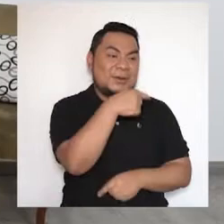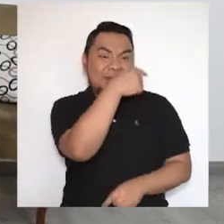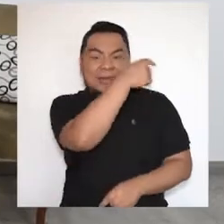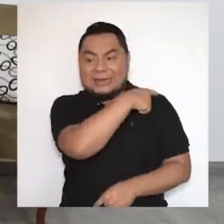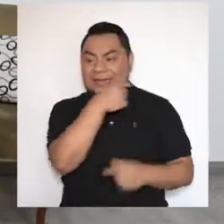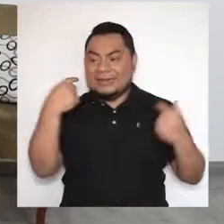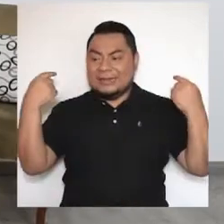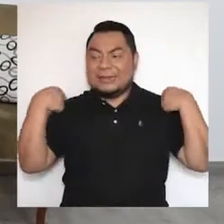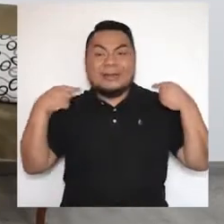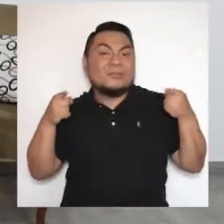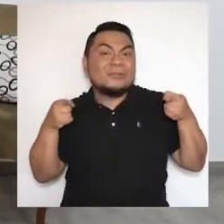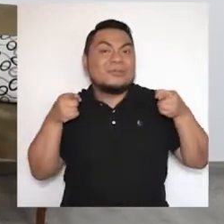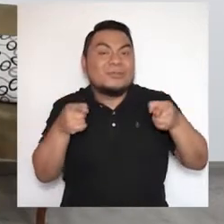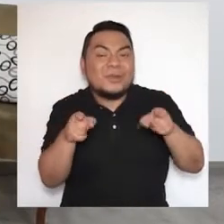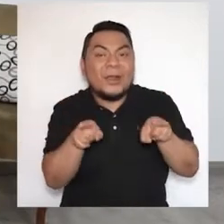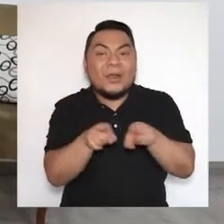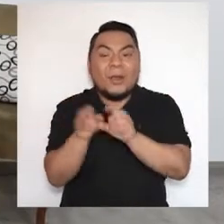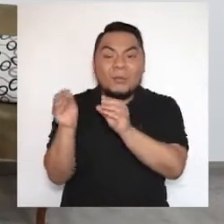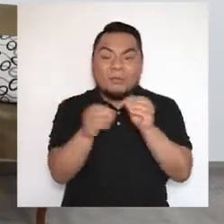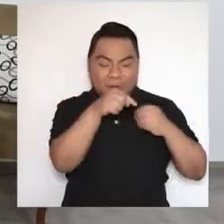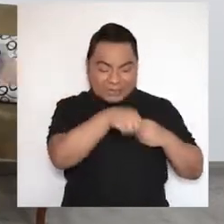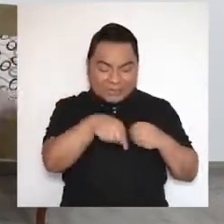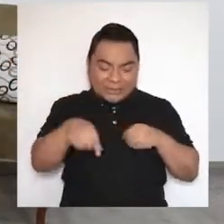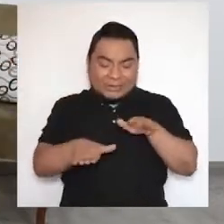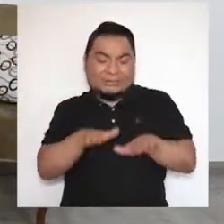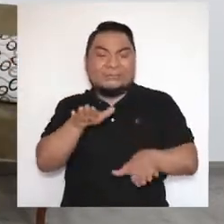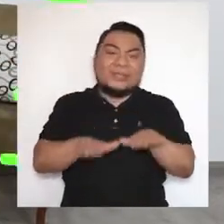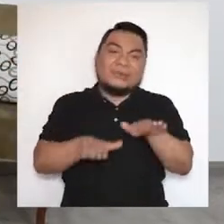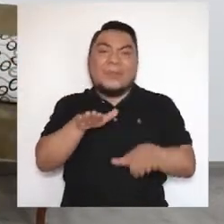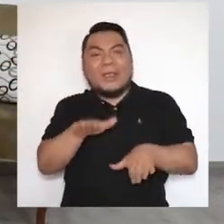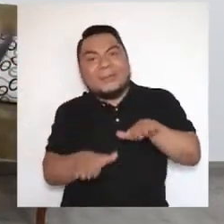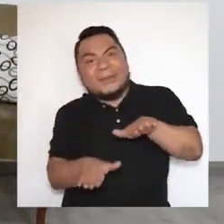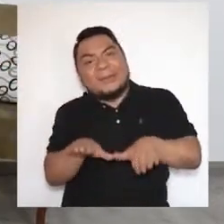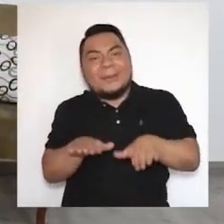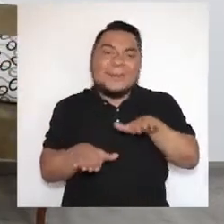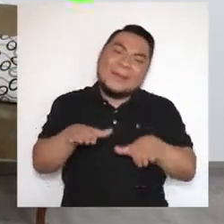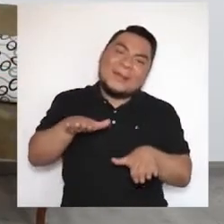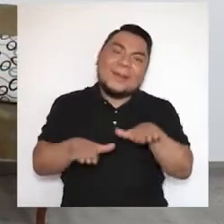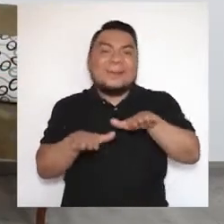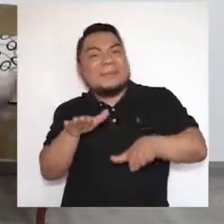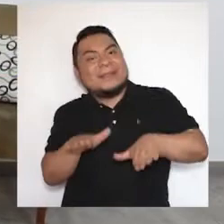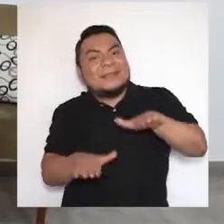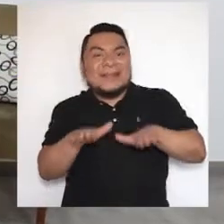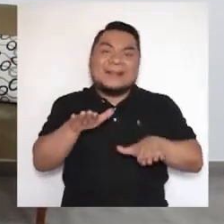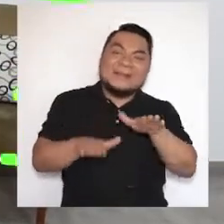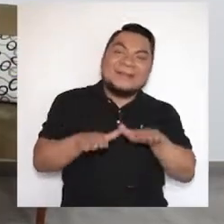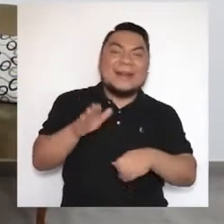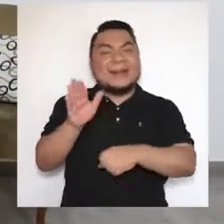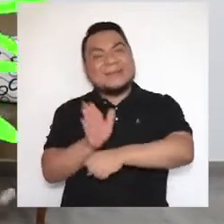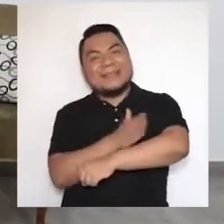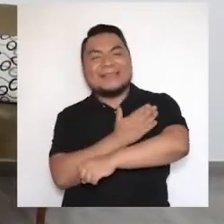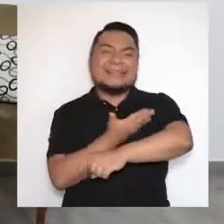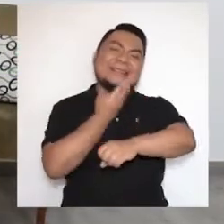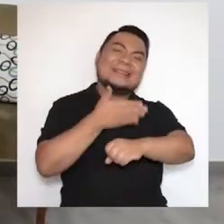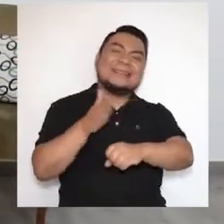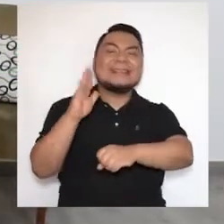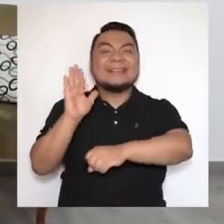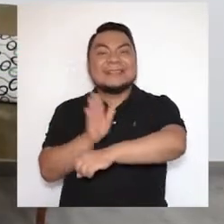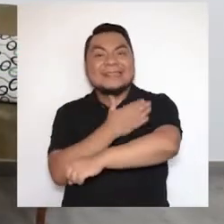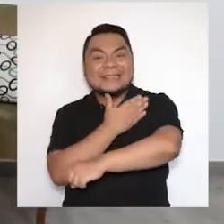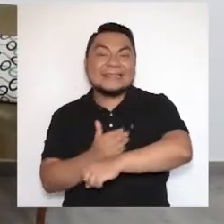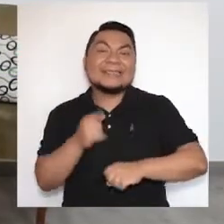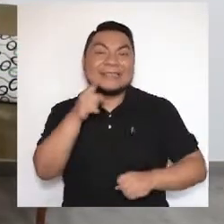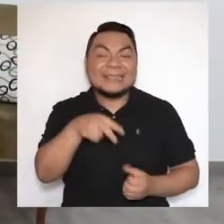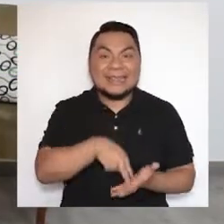frente, sacude los pies. Ping-pong, ping-pong, ping. ¿Se acuerdan de todo? Ping-pong, ping-pong, ping. ¡Sí! Agita